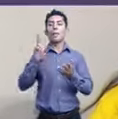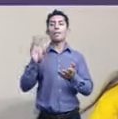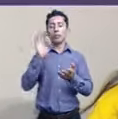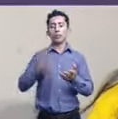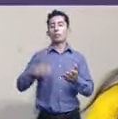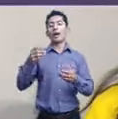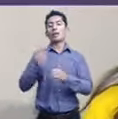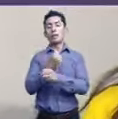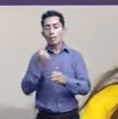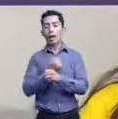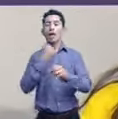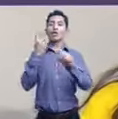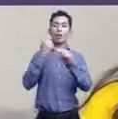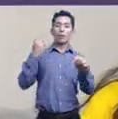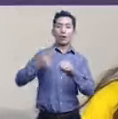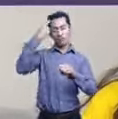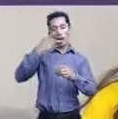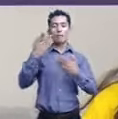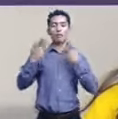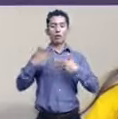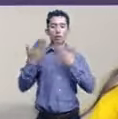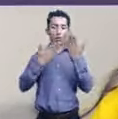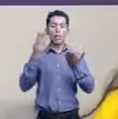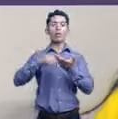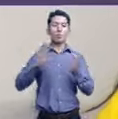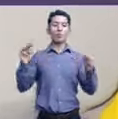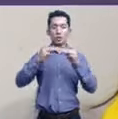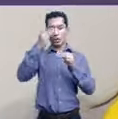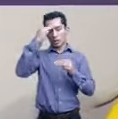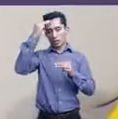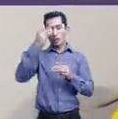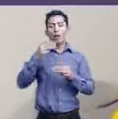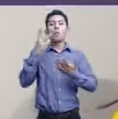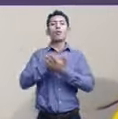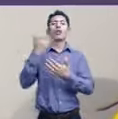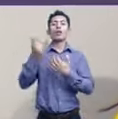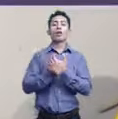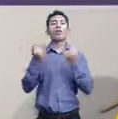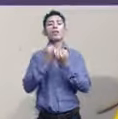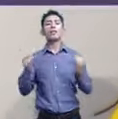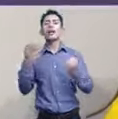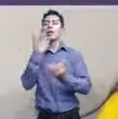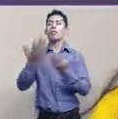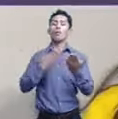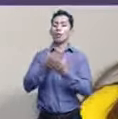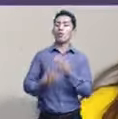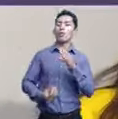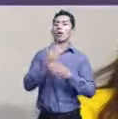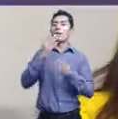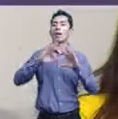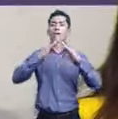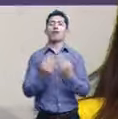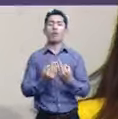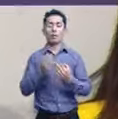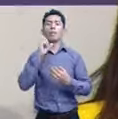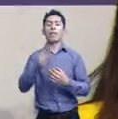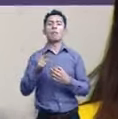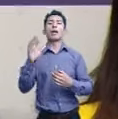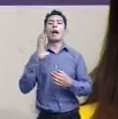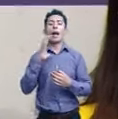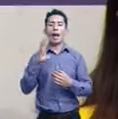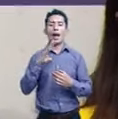calzado y transporte para los estudiantes de nuestro municipio. El proyecto independiente plantea un nuevo esquema también,